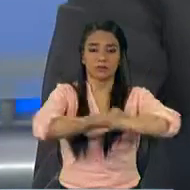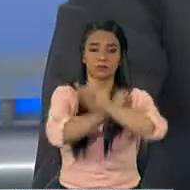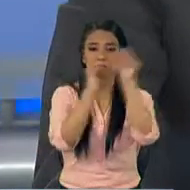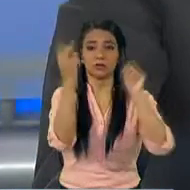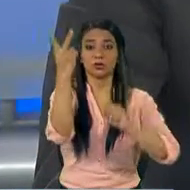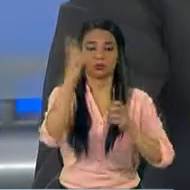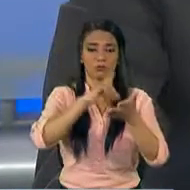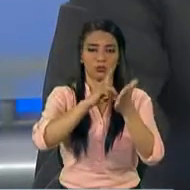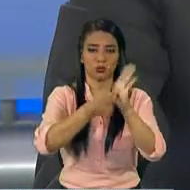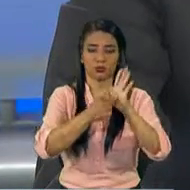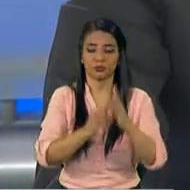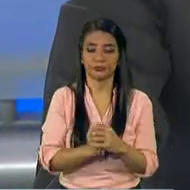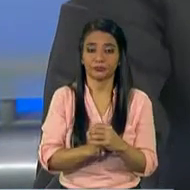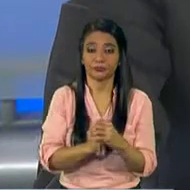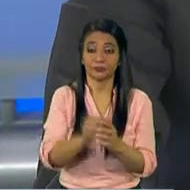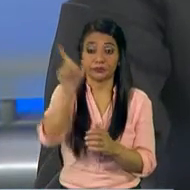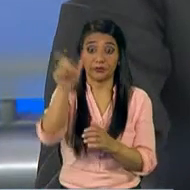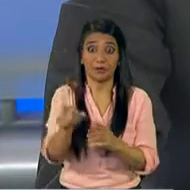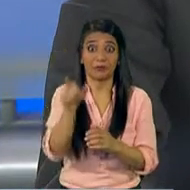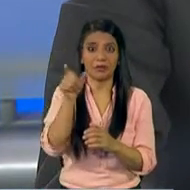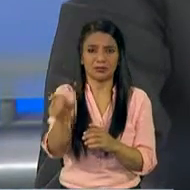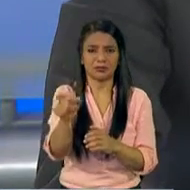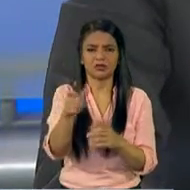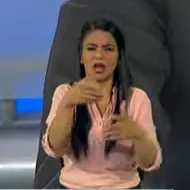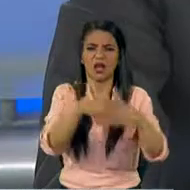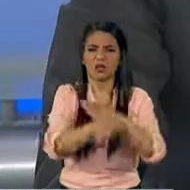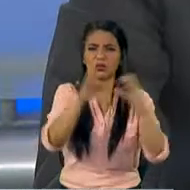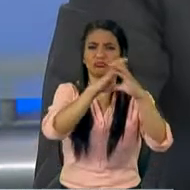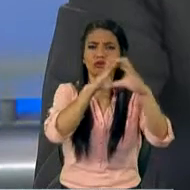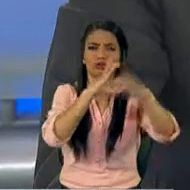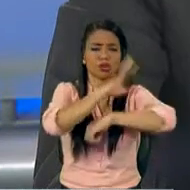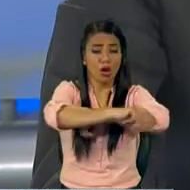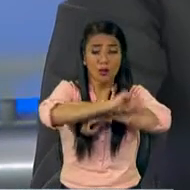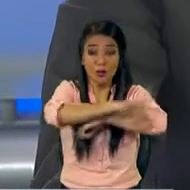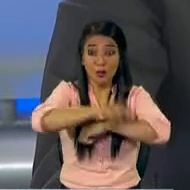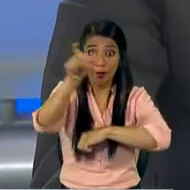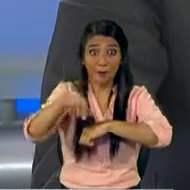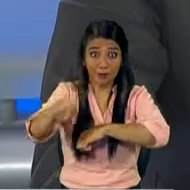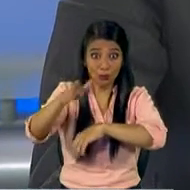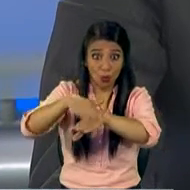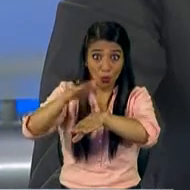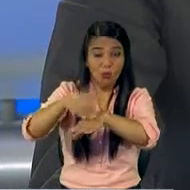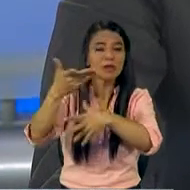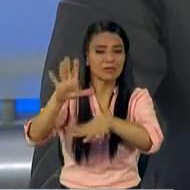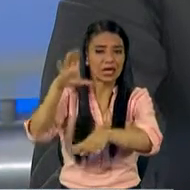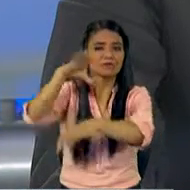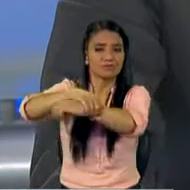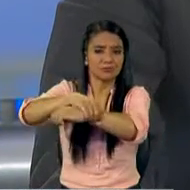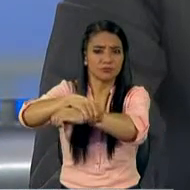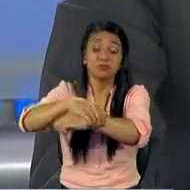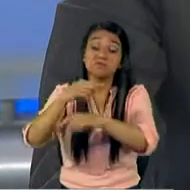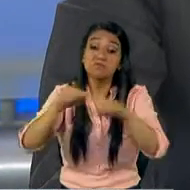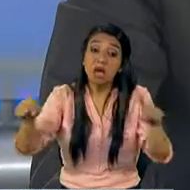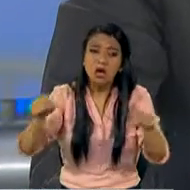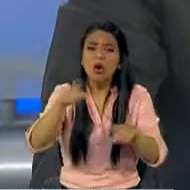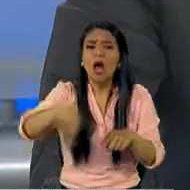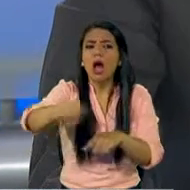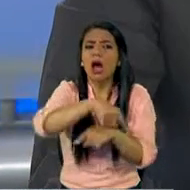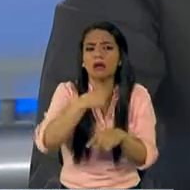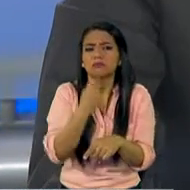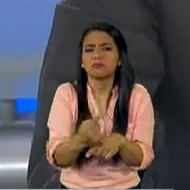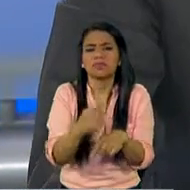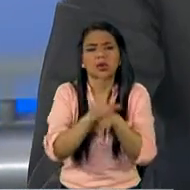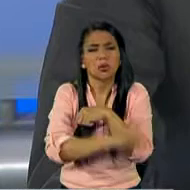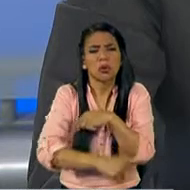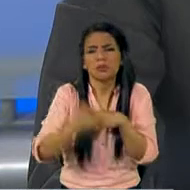7:12 y tras la captura de un sujeto que asaltaba a los pasajeros de un bus de transporte urbano, habitantes del suburbio sostienen que los robos son recurrentes, mientras